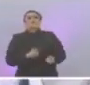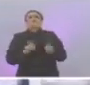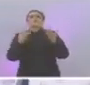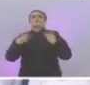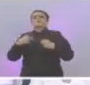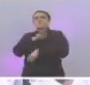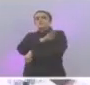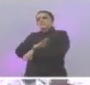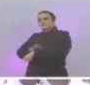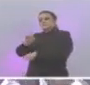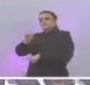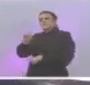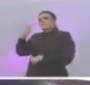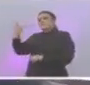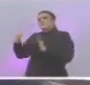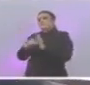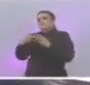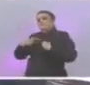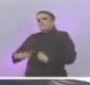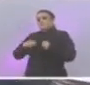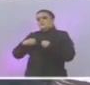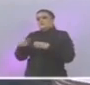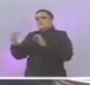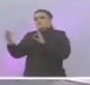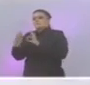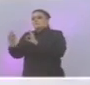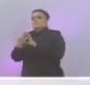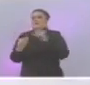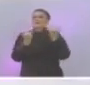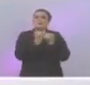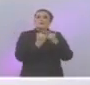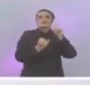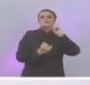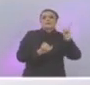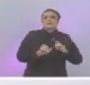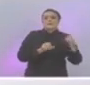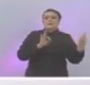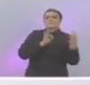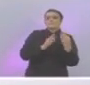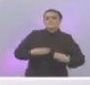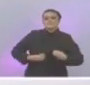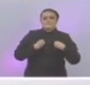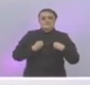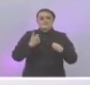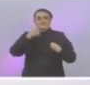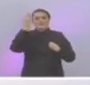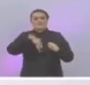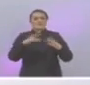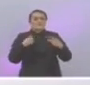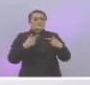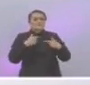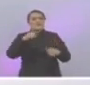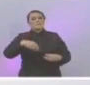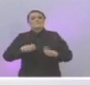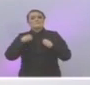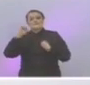mil potosinos y que va a beneficiar también a nuestros vecinos de Zacatecas, porque todos los habitantes potosinos